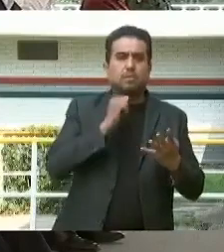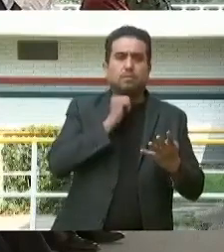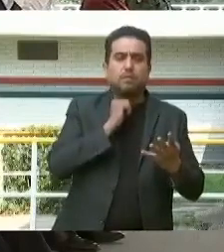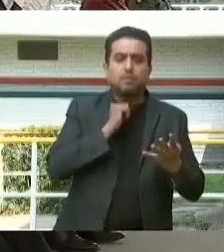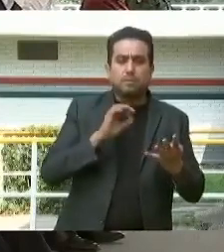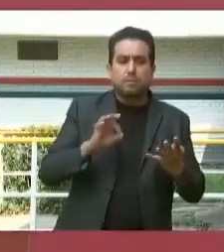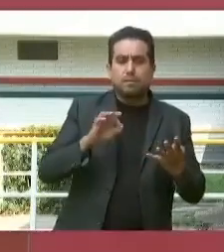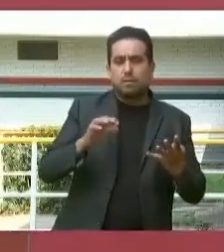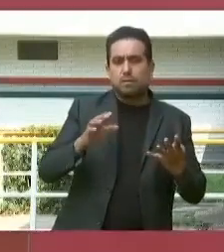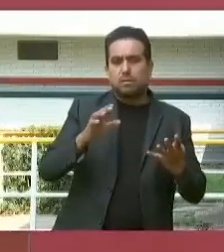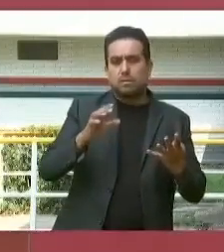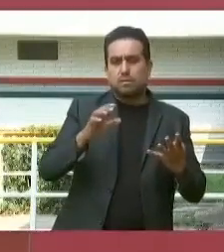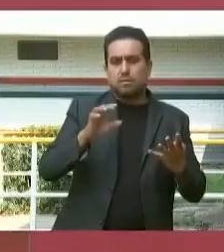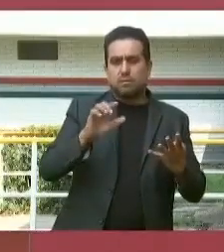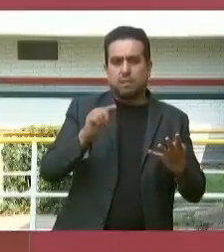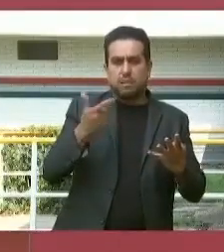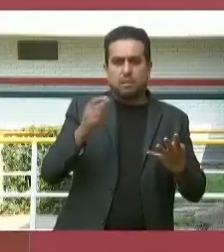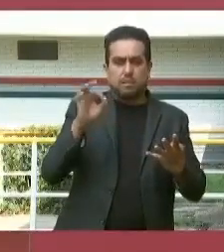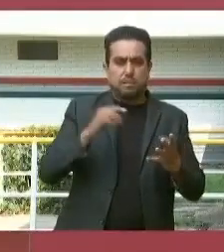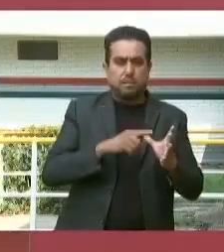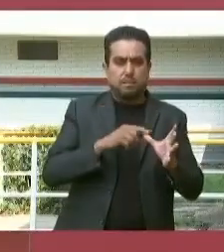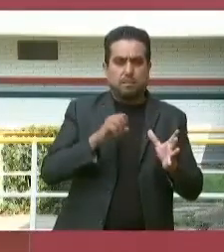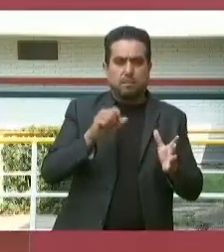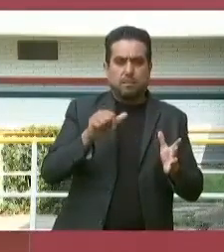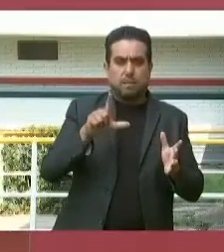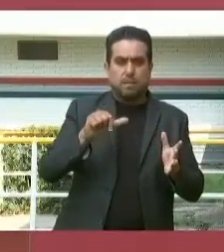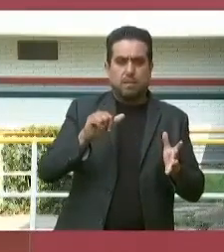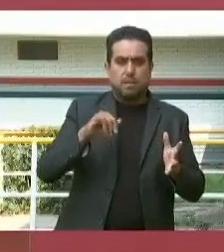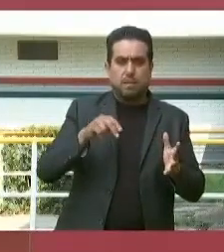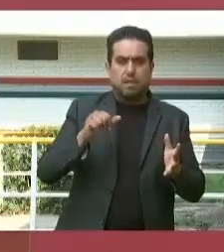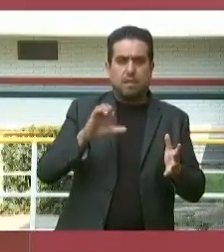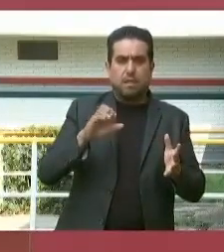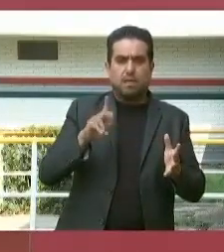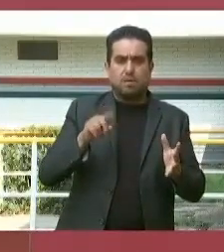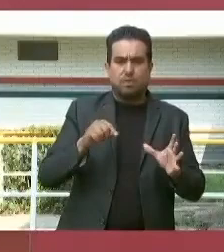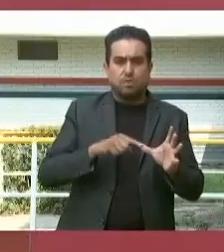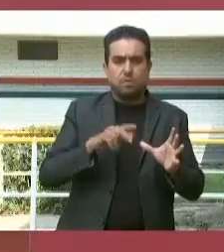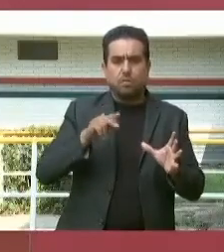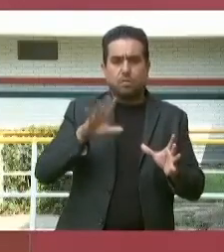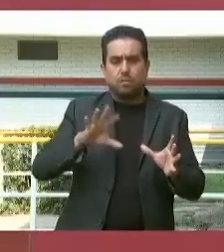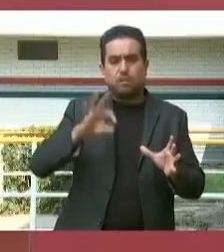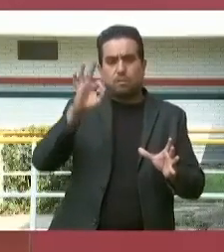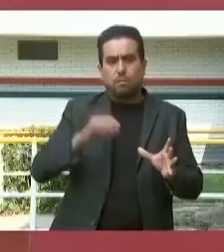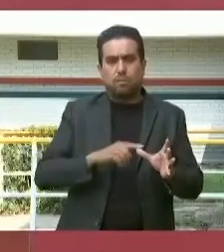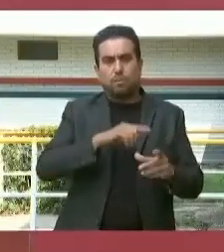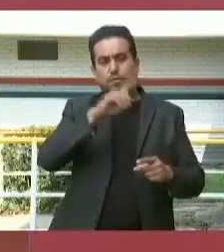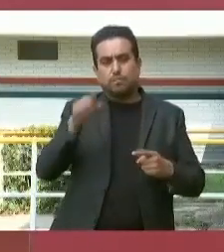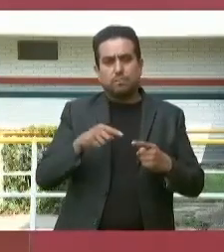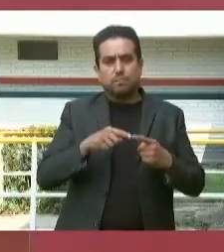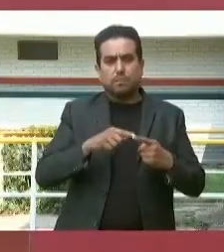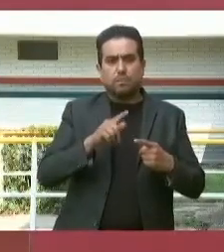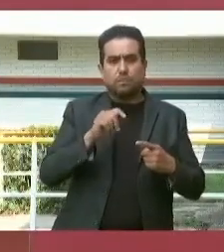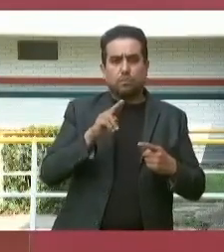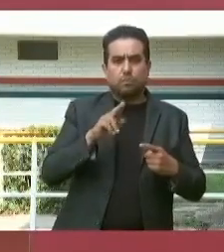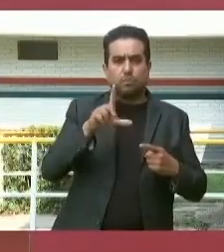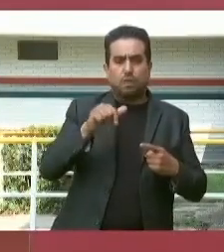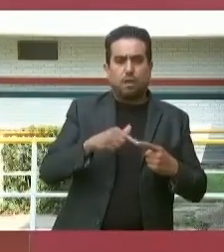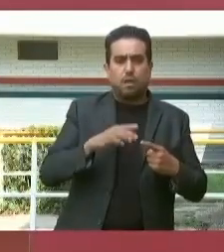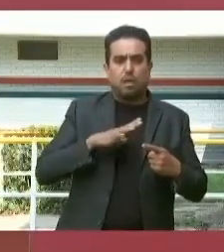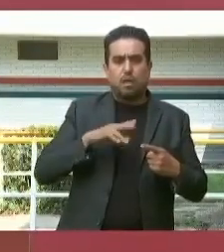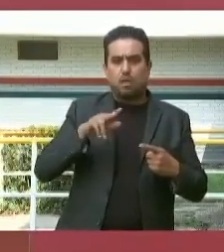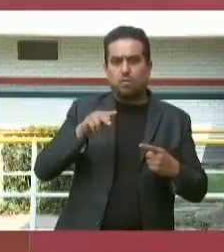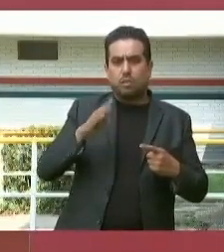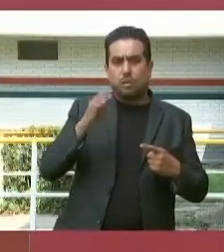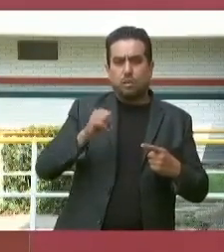67 por ciento salina cruz el 85 por ciento titular estamos contabilizando un